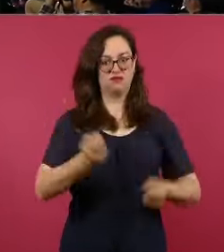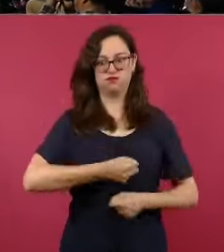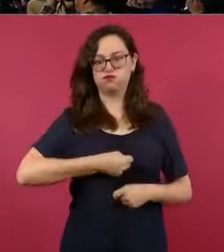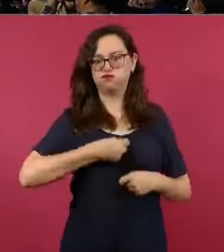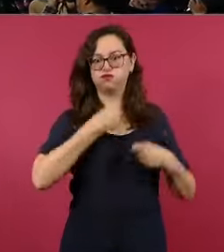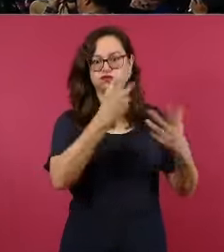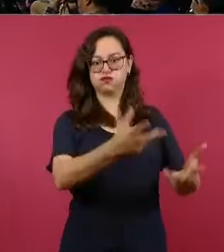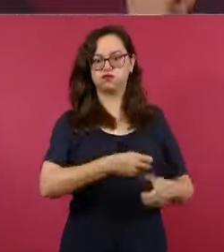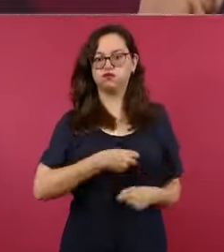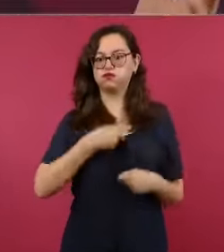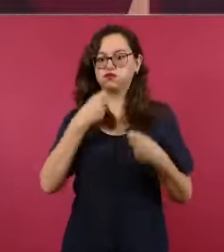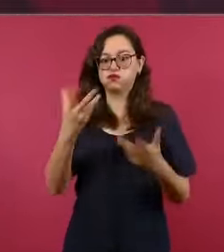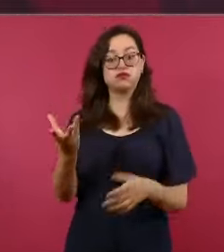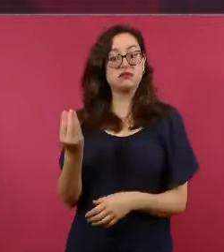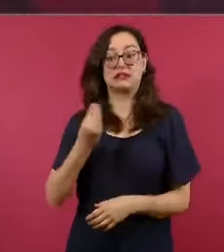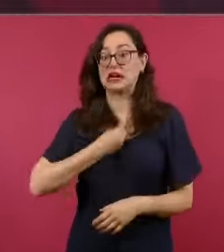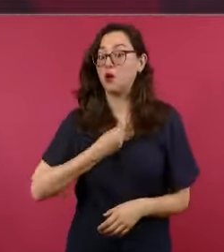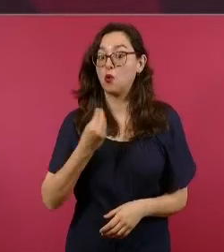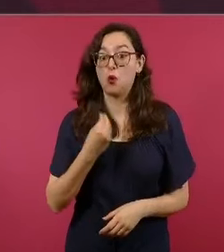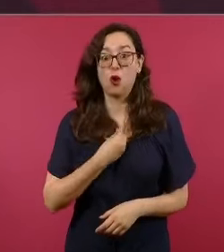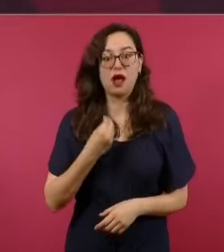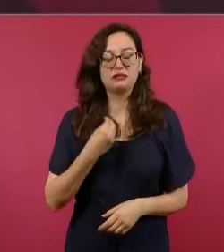enseñan el